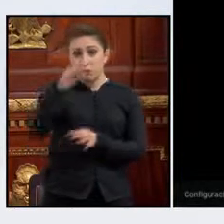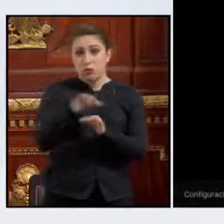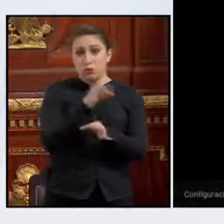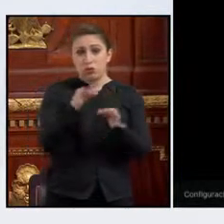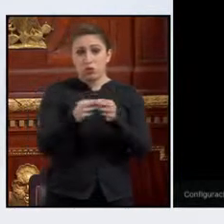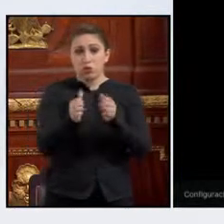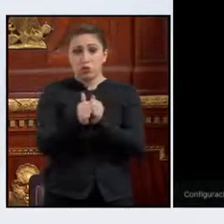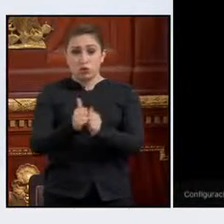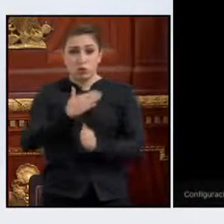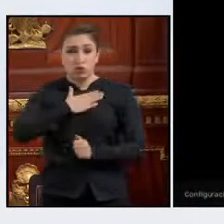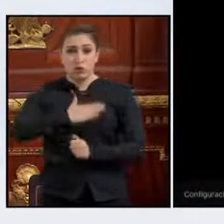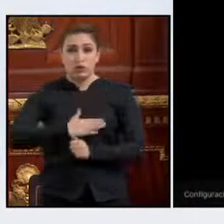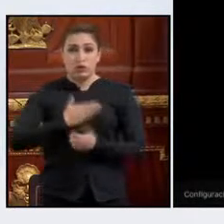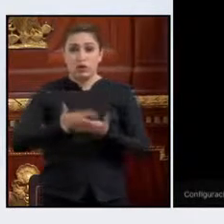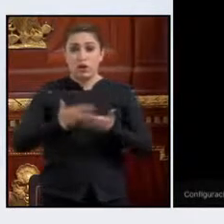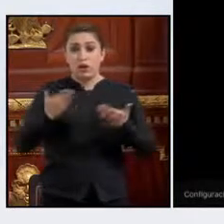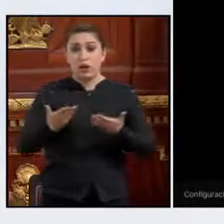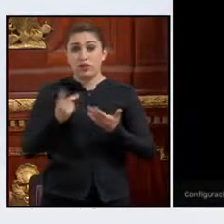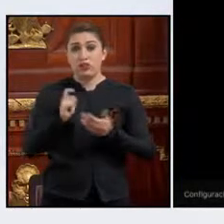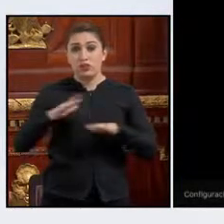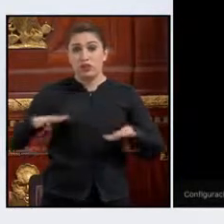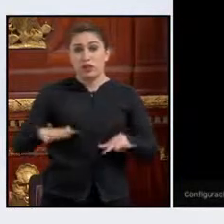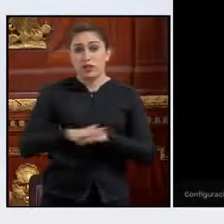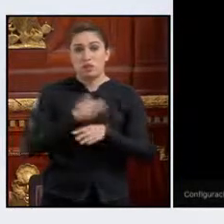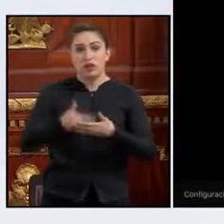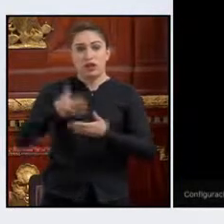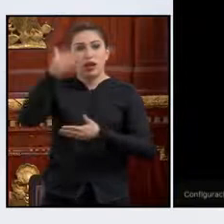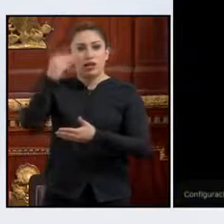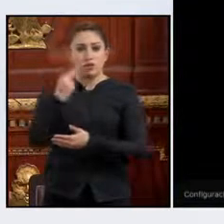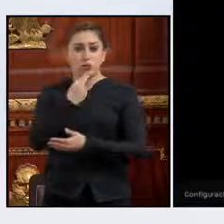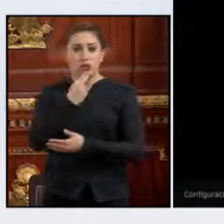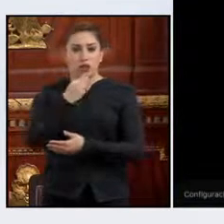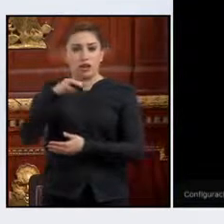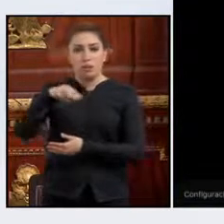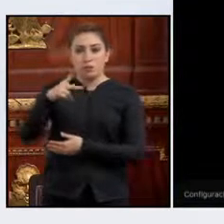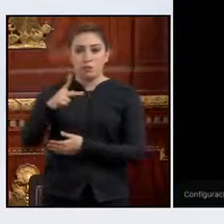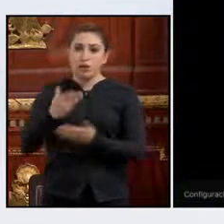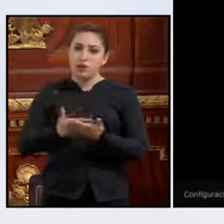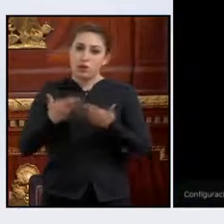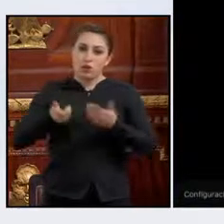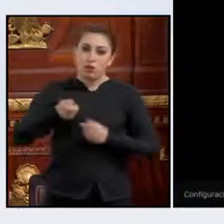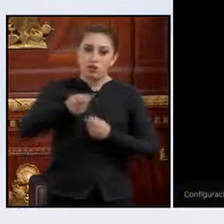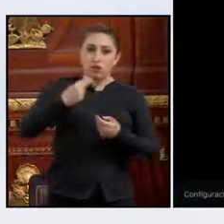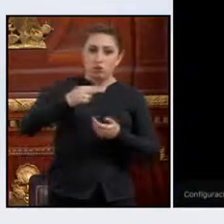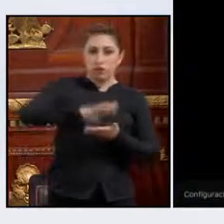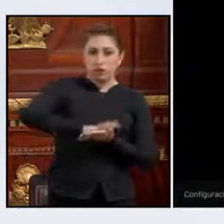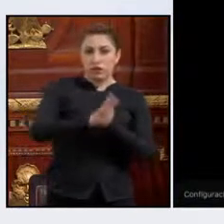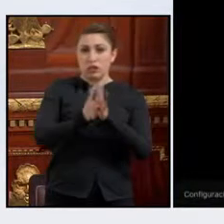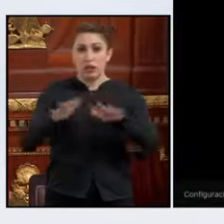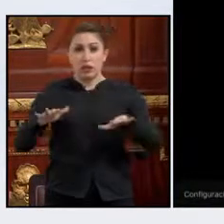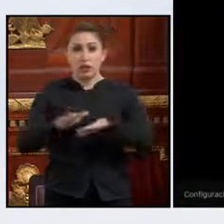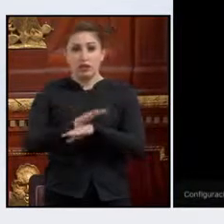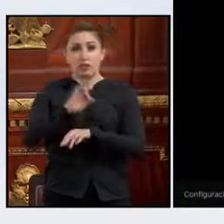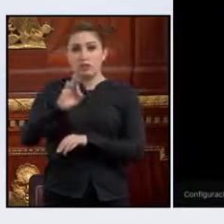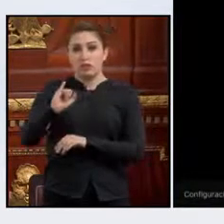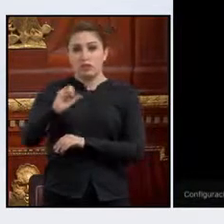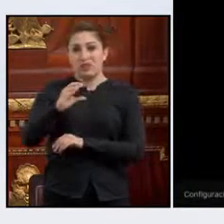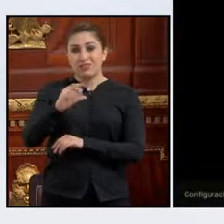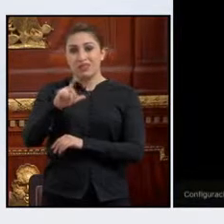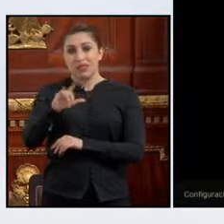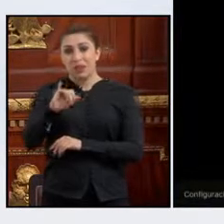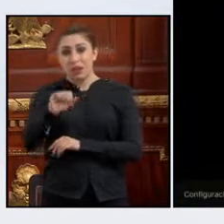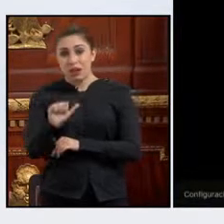avance de la ciudad, y principalmente en lo que es el tema del combate a la corrupción, que ha golpeado de una